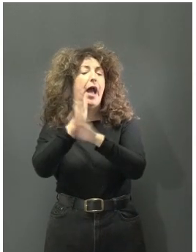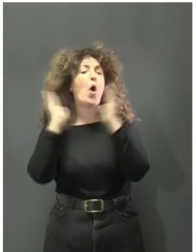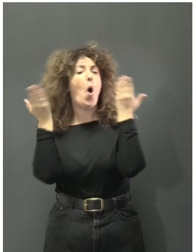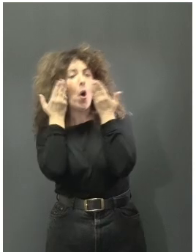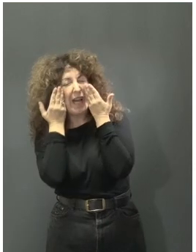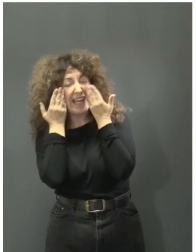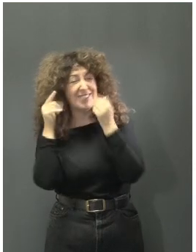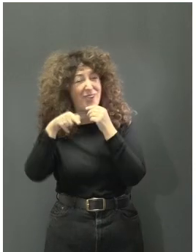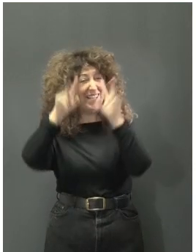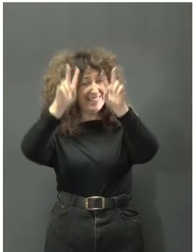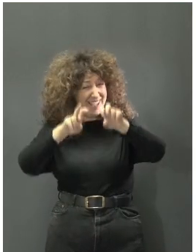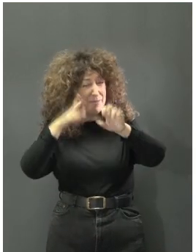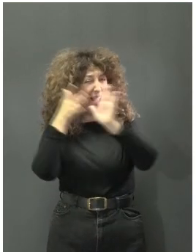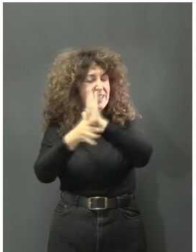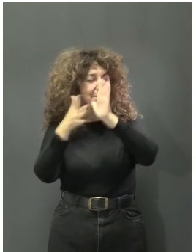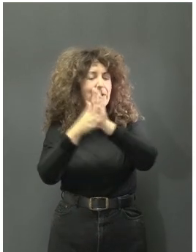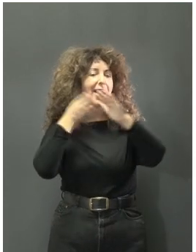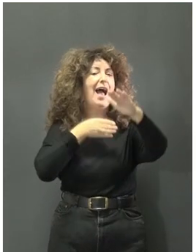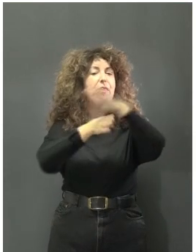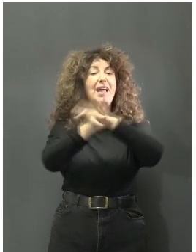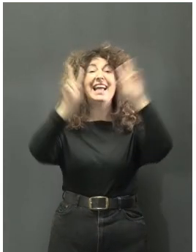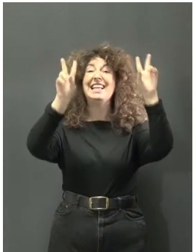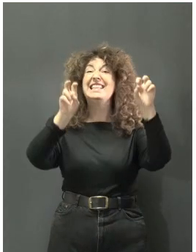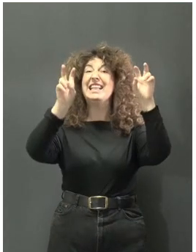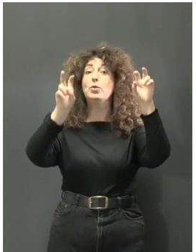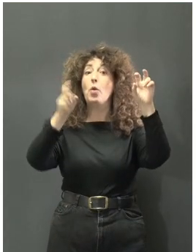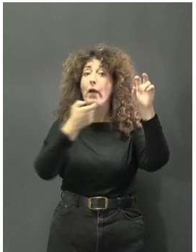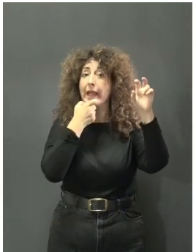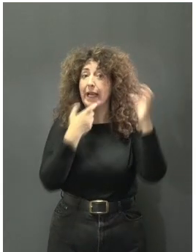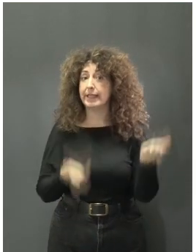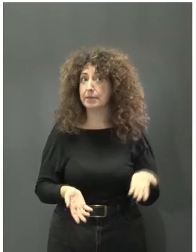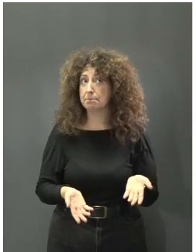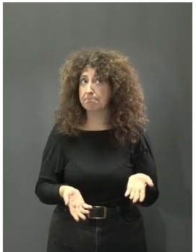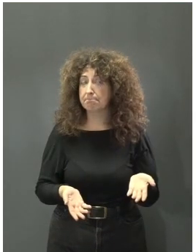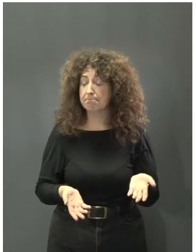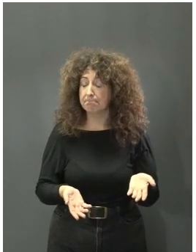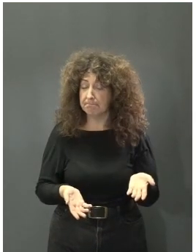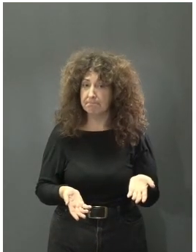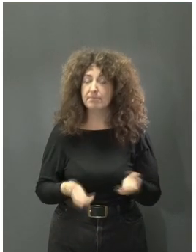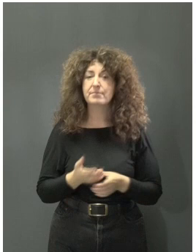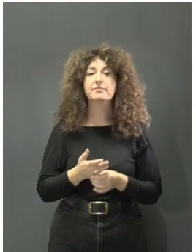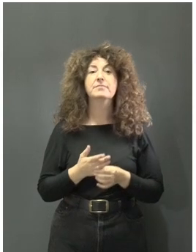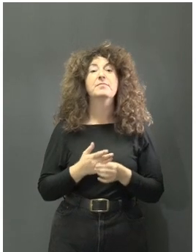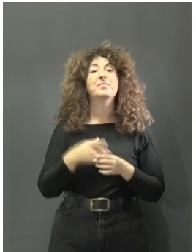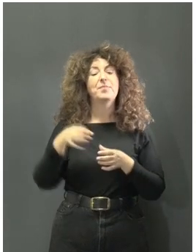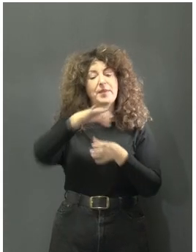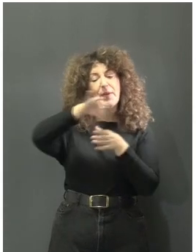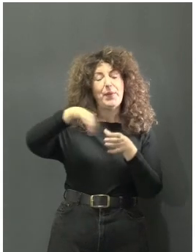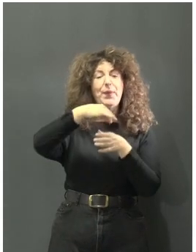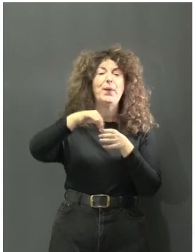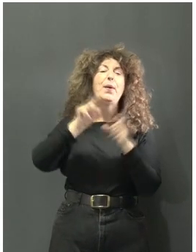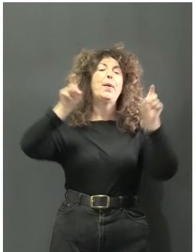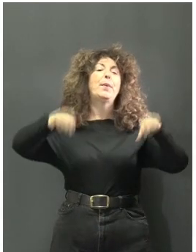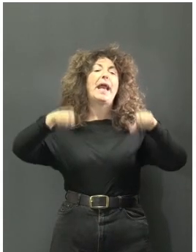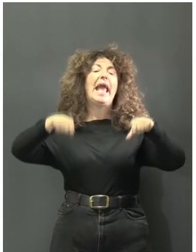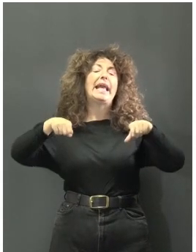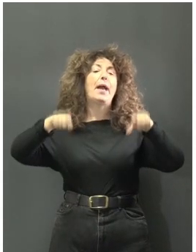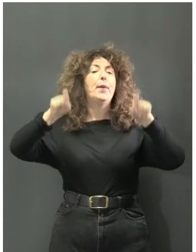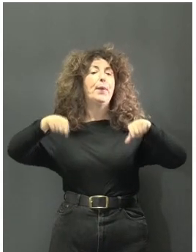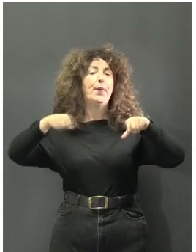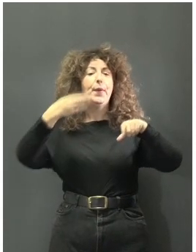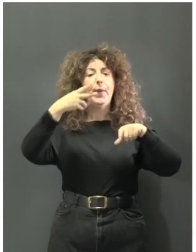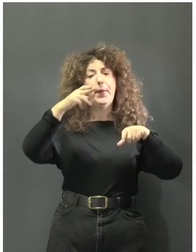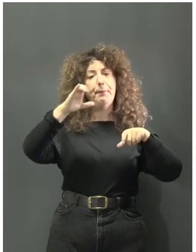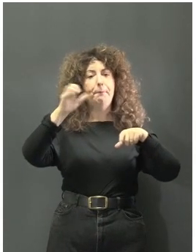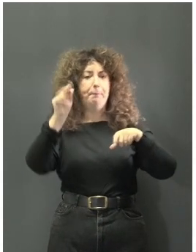se va a hablar de la accesibilidad y el título del congreso es en inglés. Y el break es el break y el coffee también.